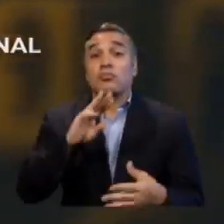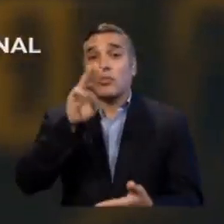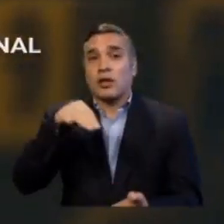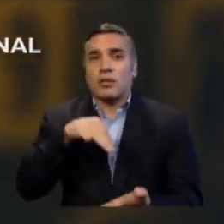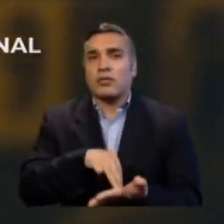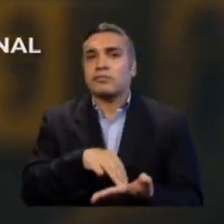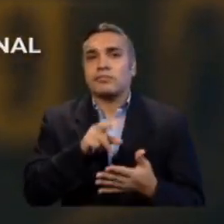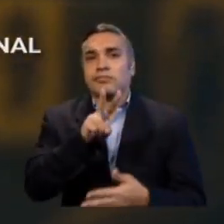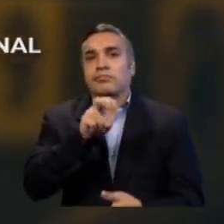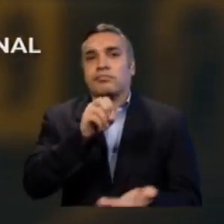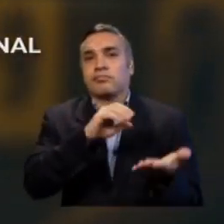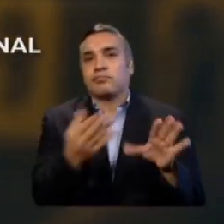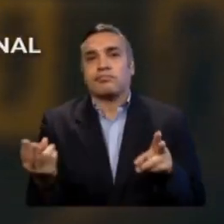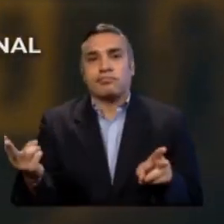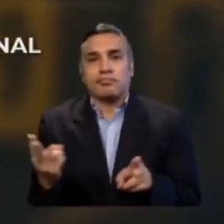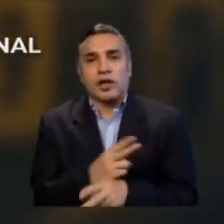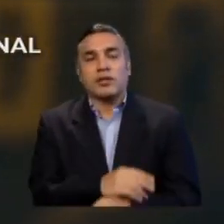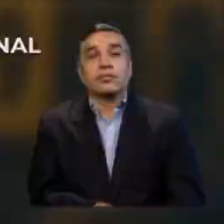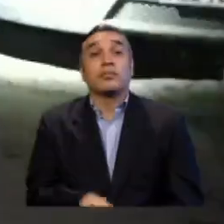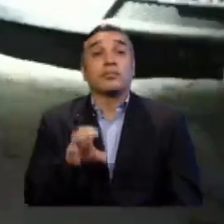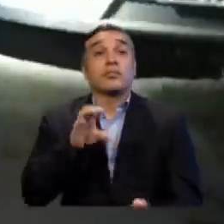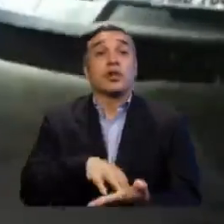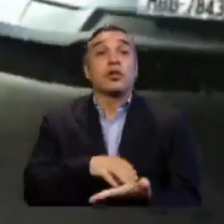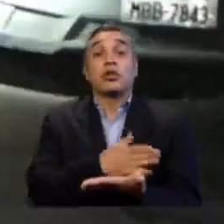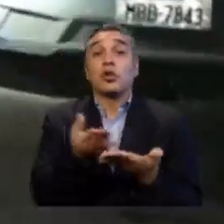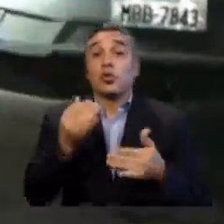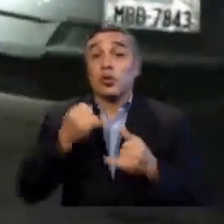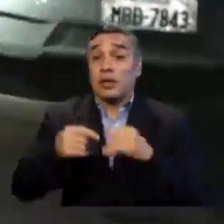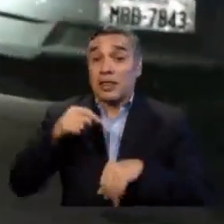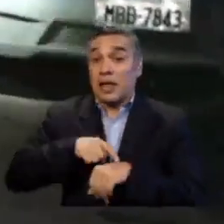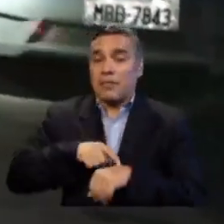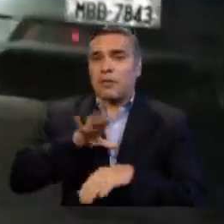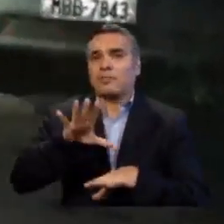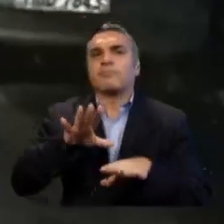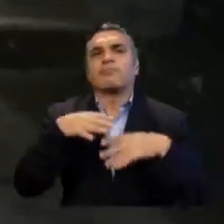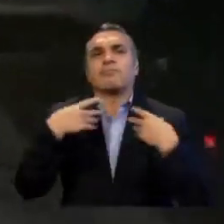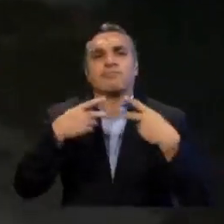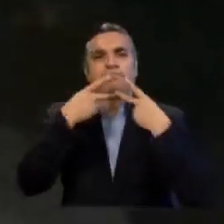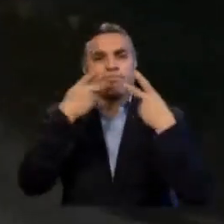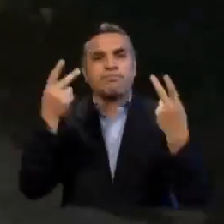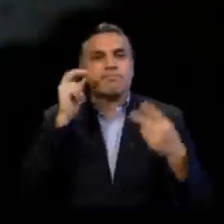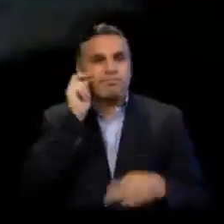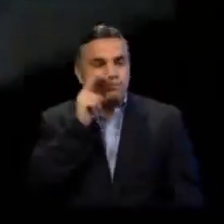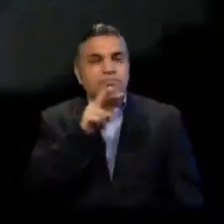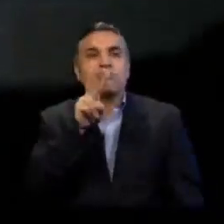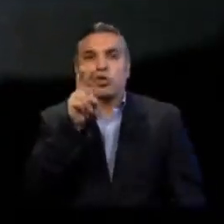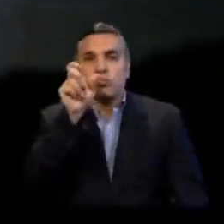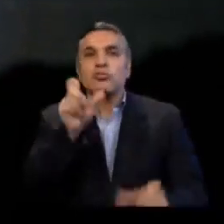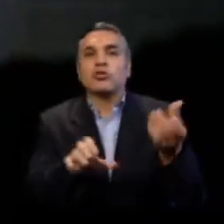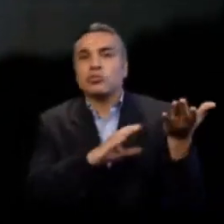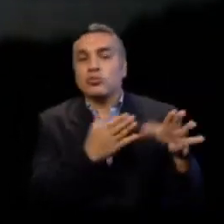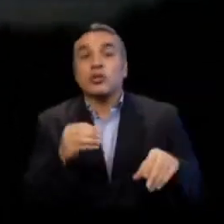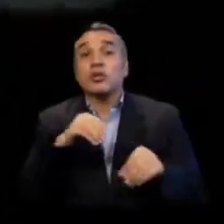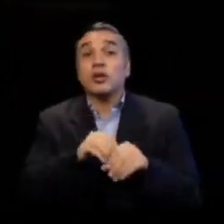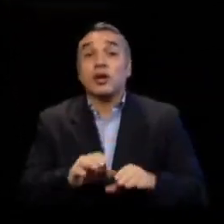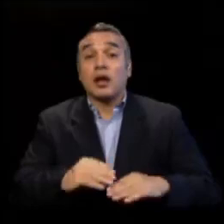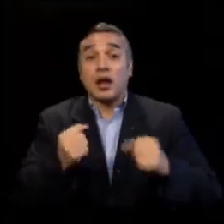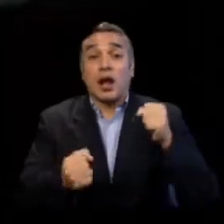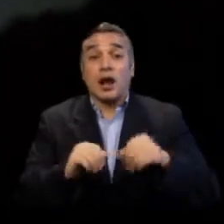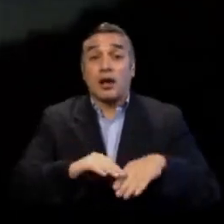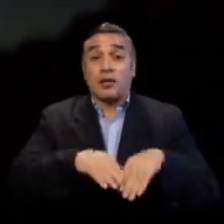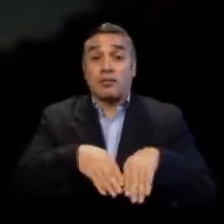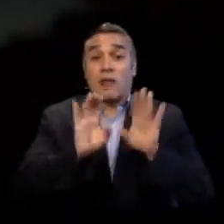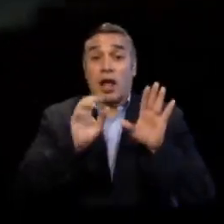Manabí, con 20 muertes violentas, provincia donde en las últimas horas se reportó haber encontrado 2 cadáveres en la cajuela de un